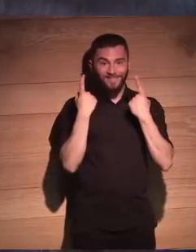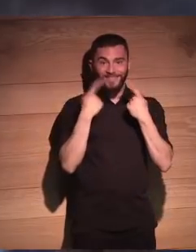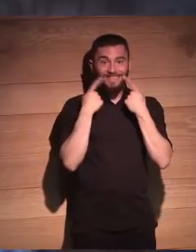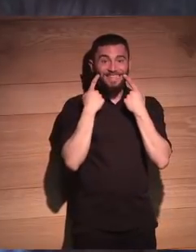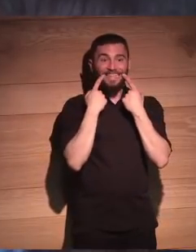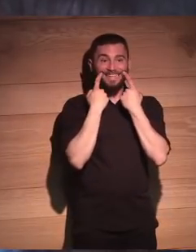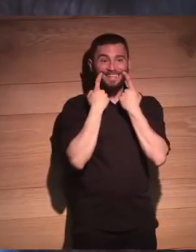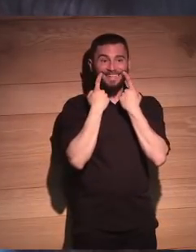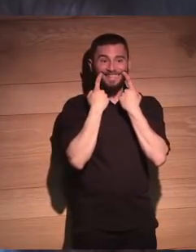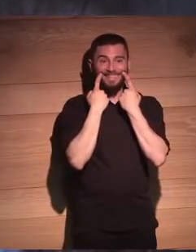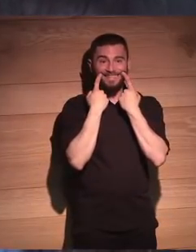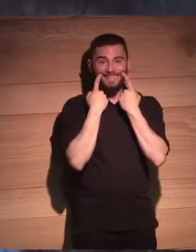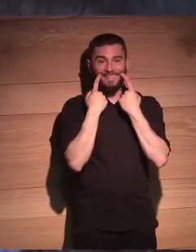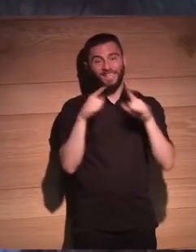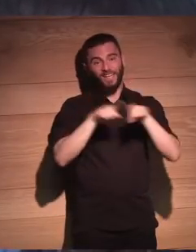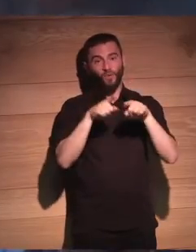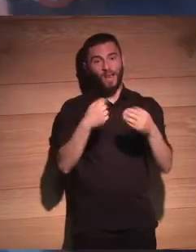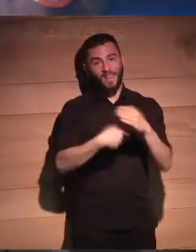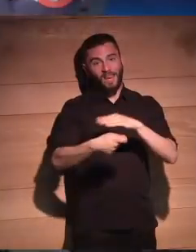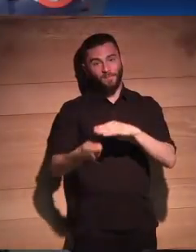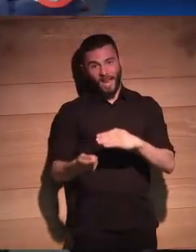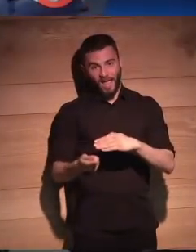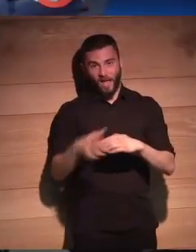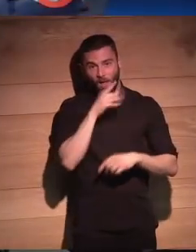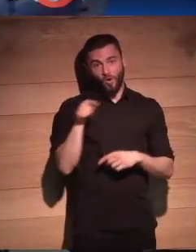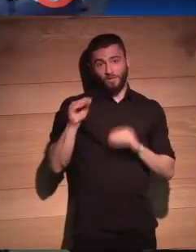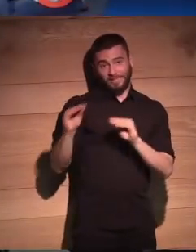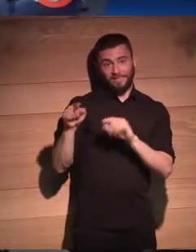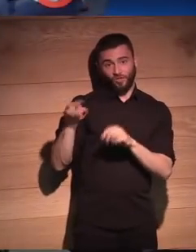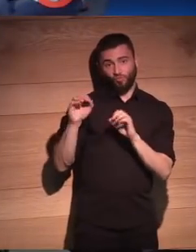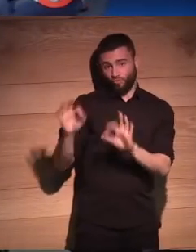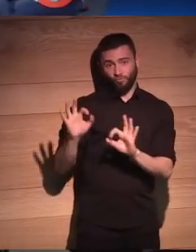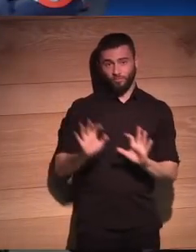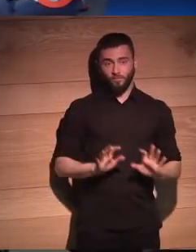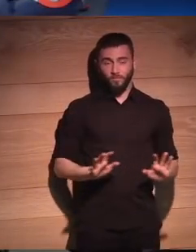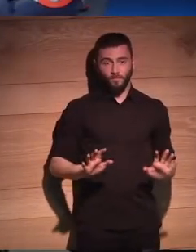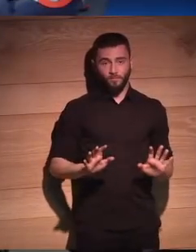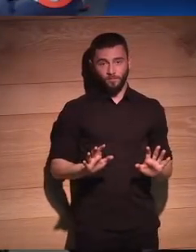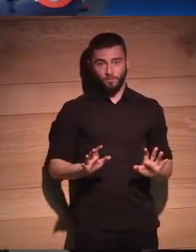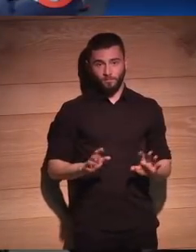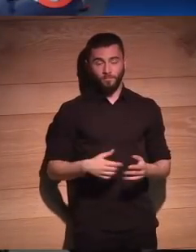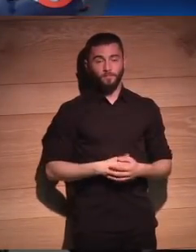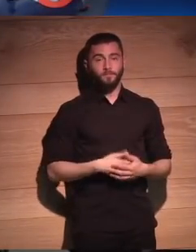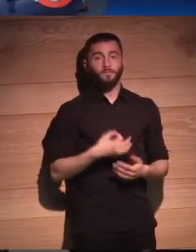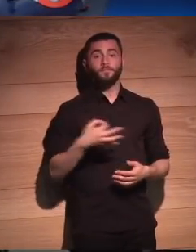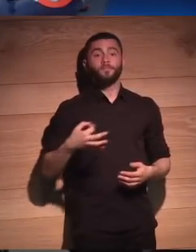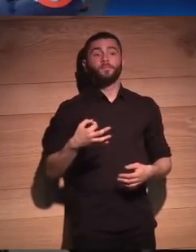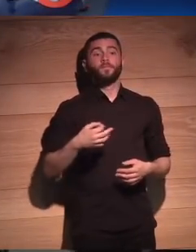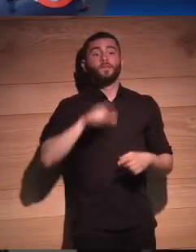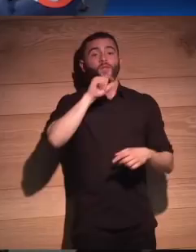él. De Joker de baraja, efectivamente. Otro tuit que nos ha llegado,